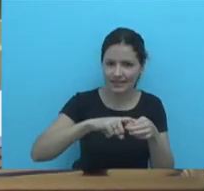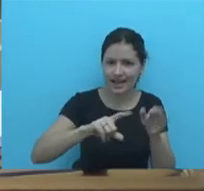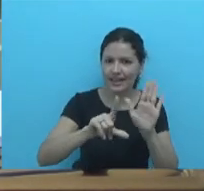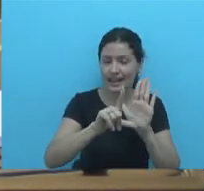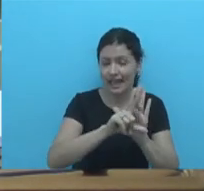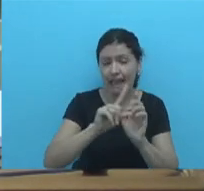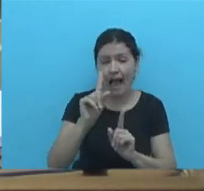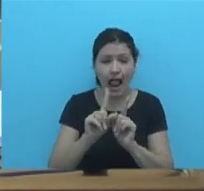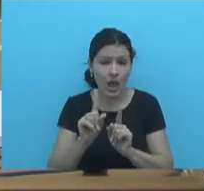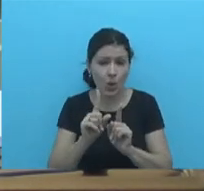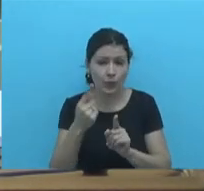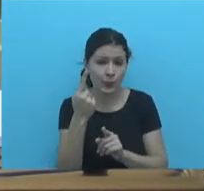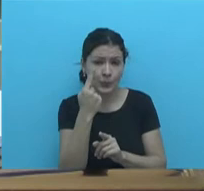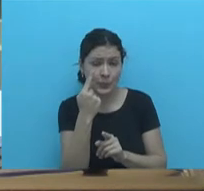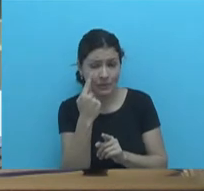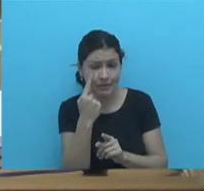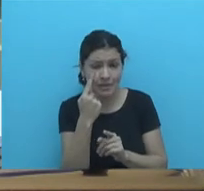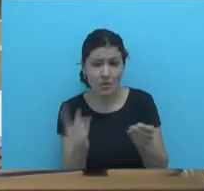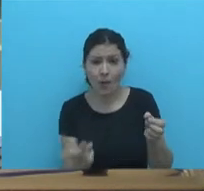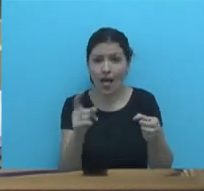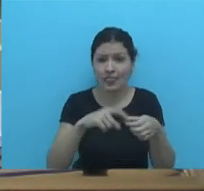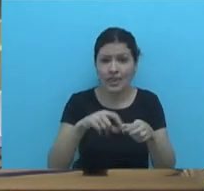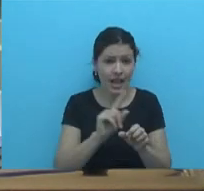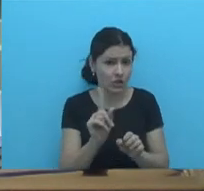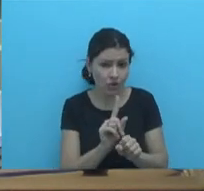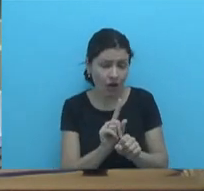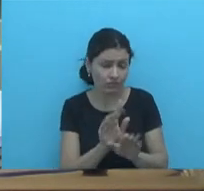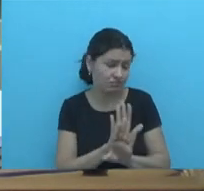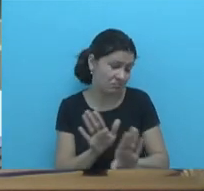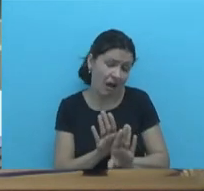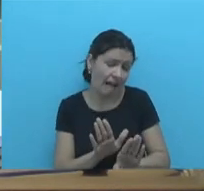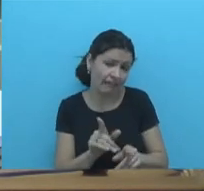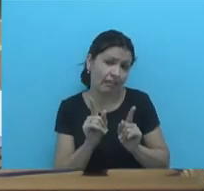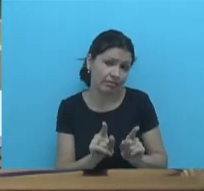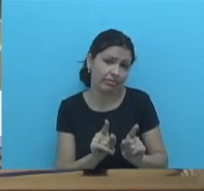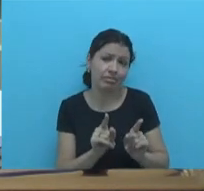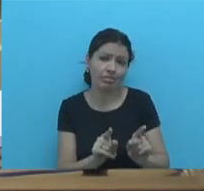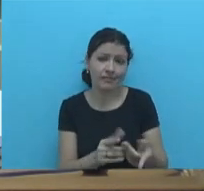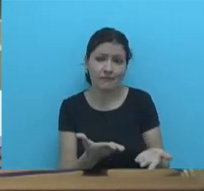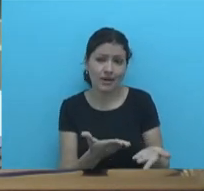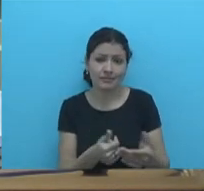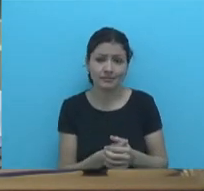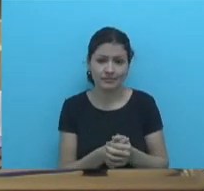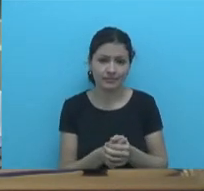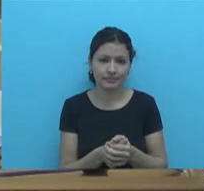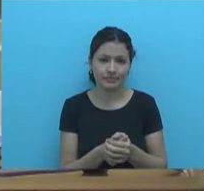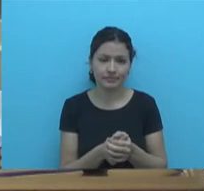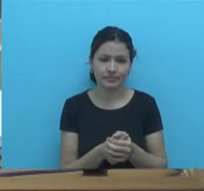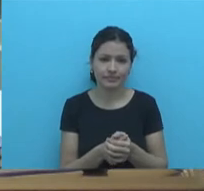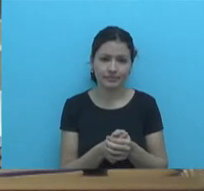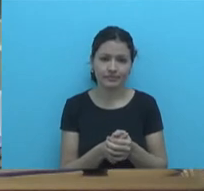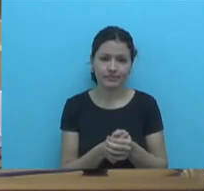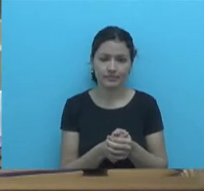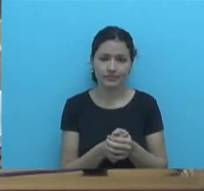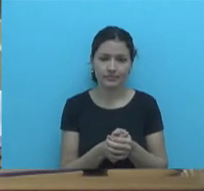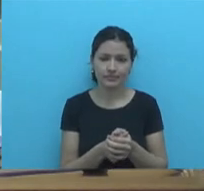que no adhieran, no va a hacer ley, o sea, no se va a ejecutar la ley.